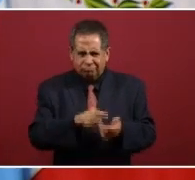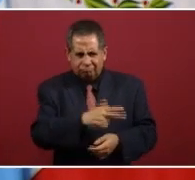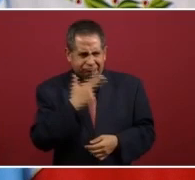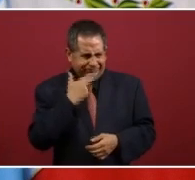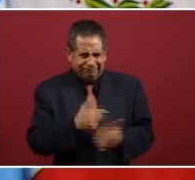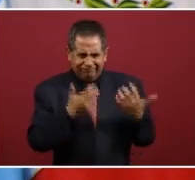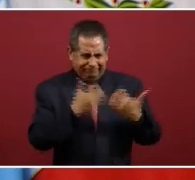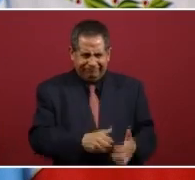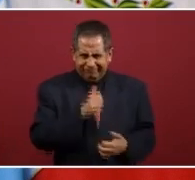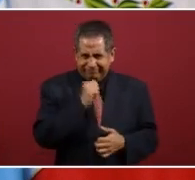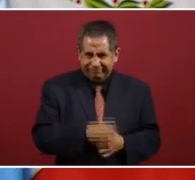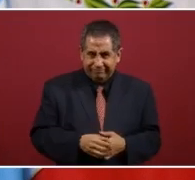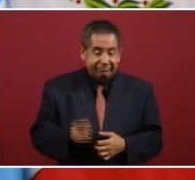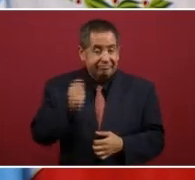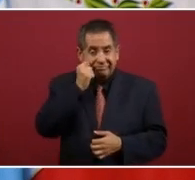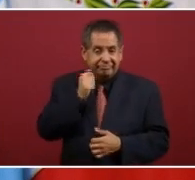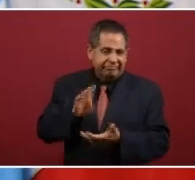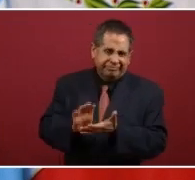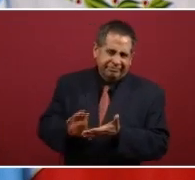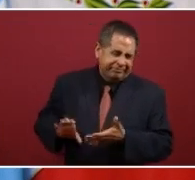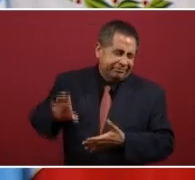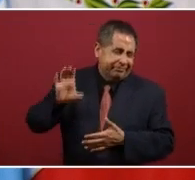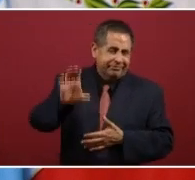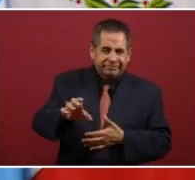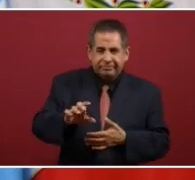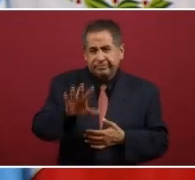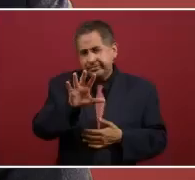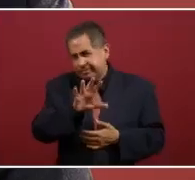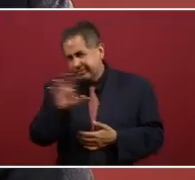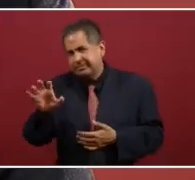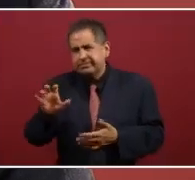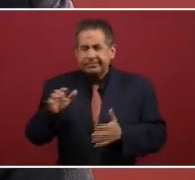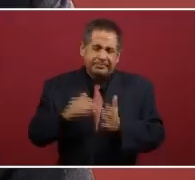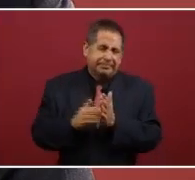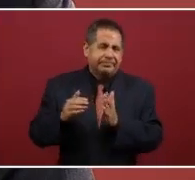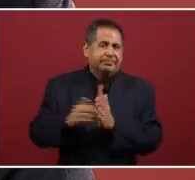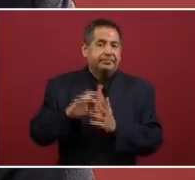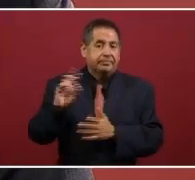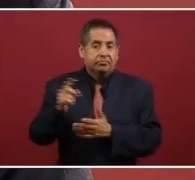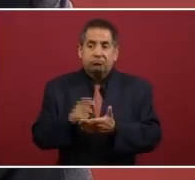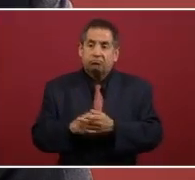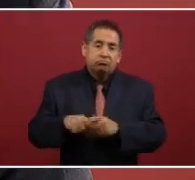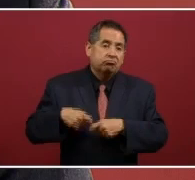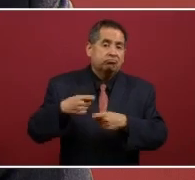y se pagaron pues cerca de $500 millones